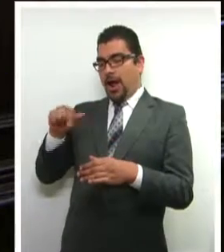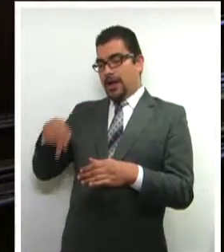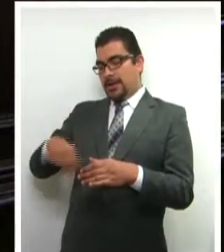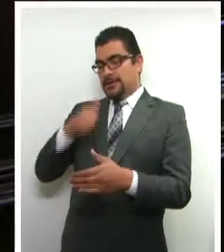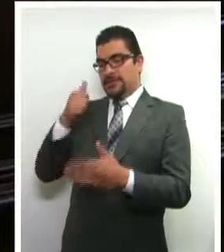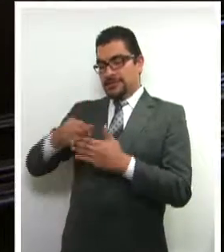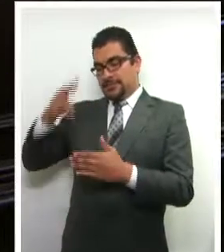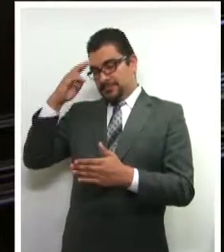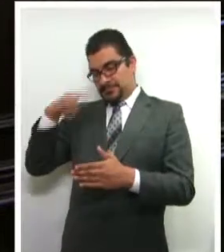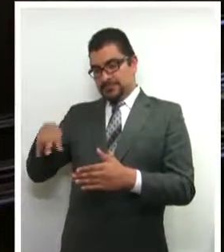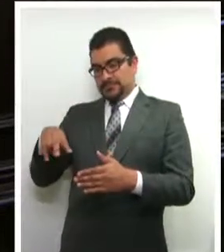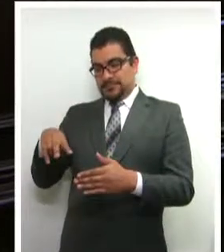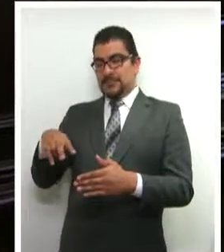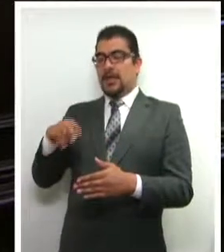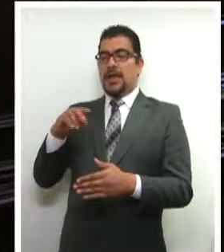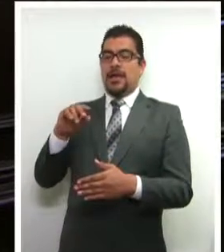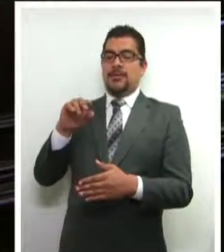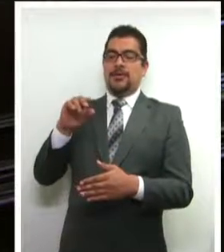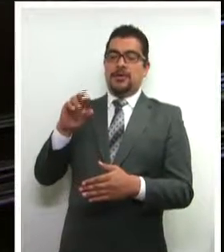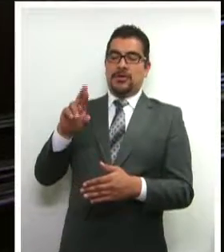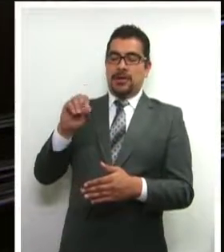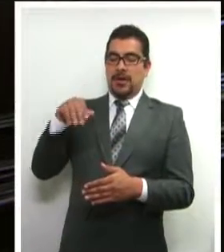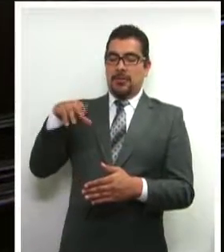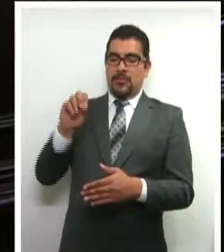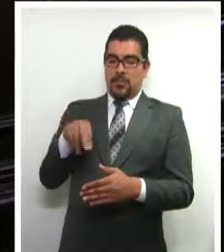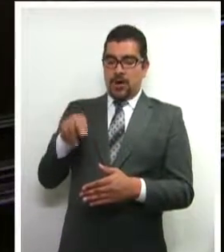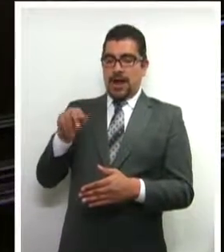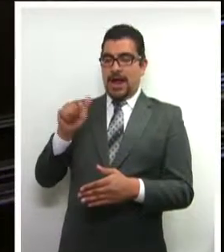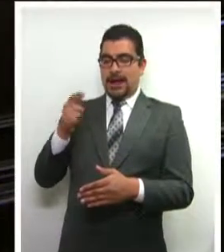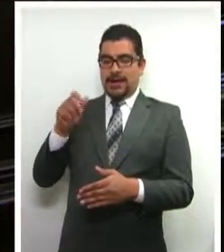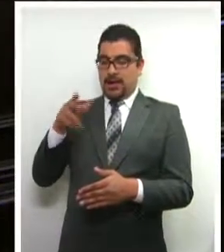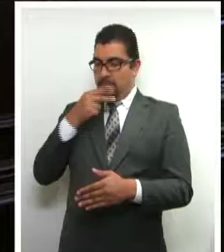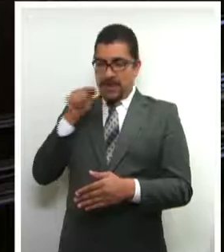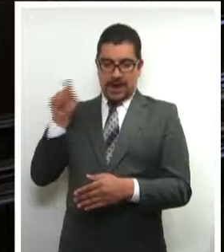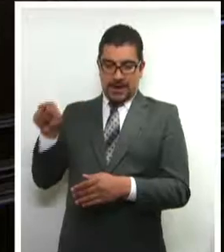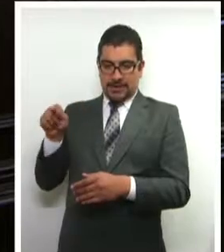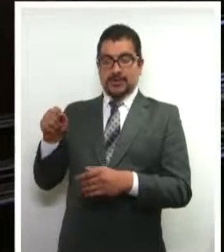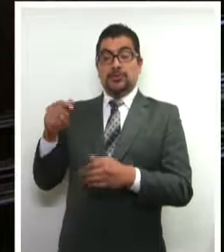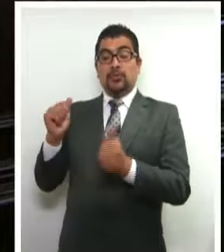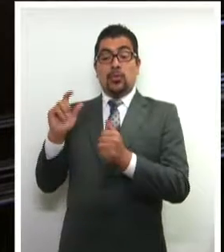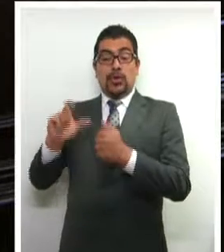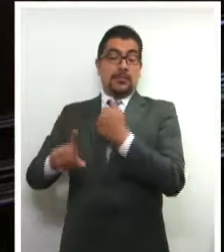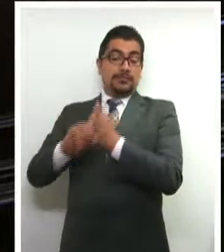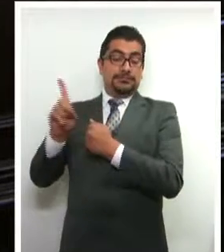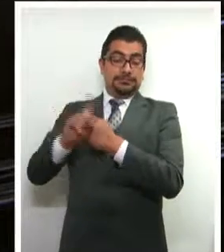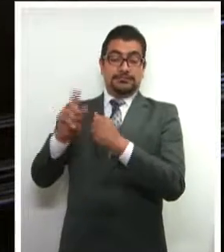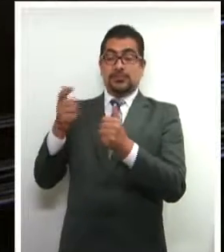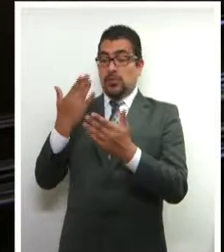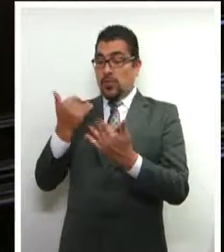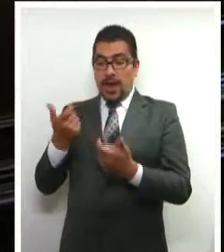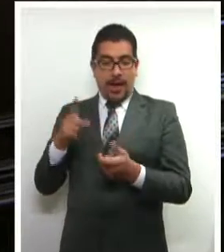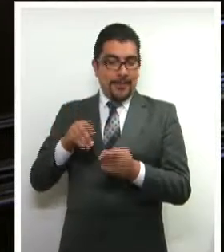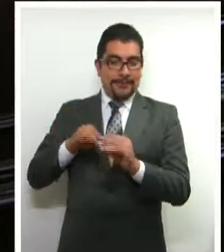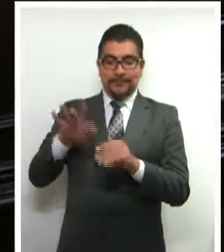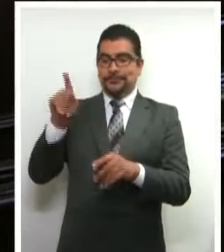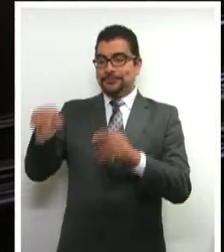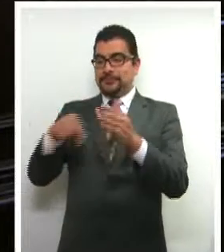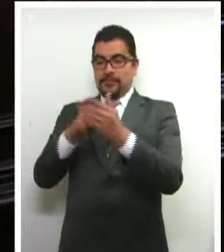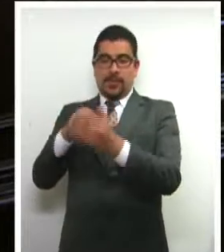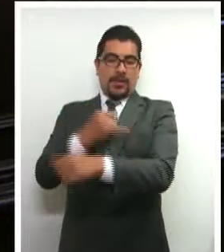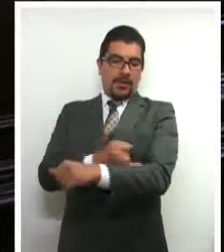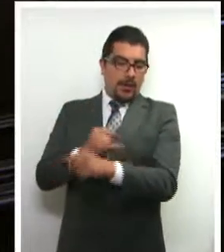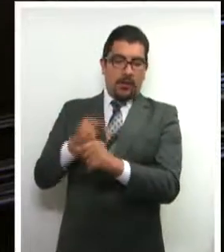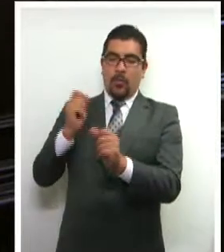México, don Ramón Aguirre, en plena crisis, cuando hay desabasto en alguna